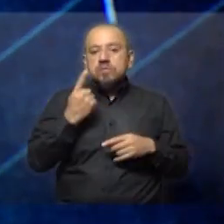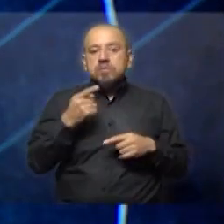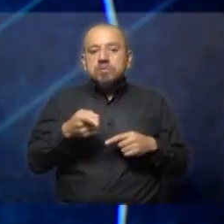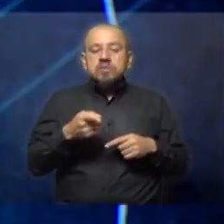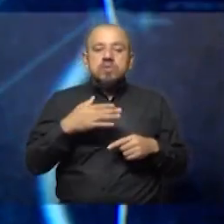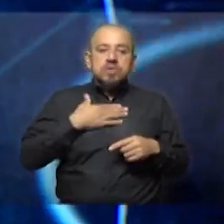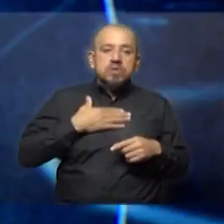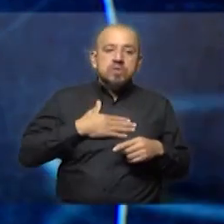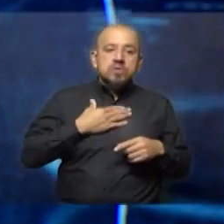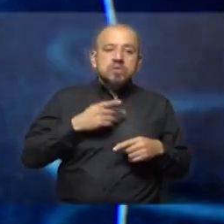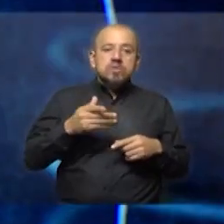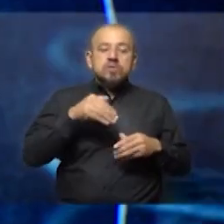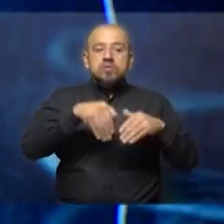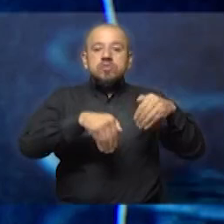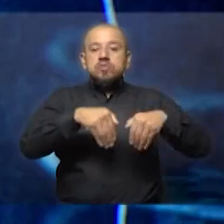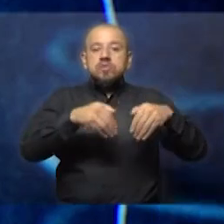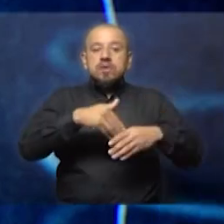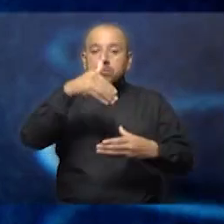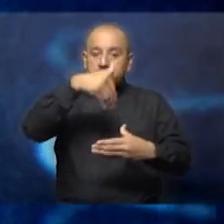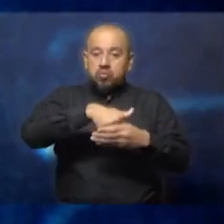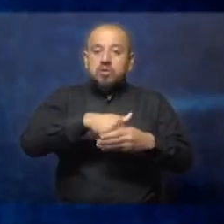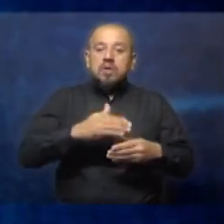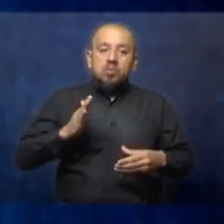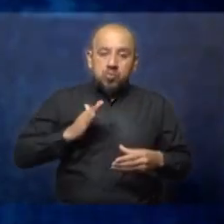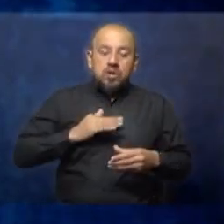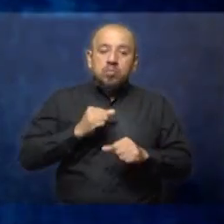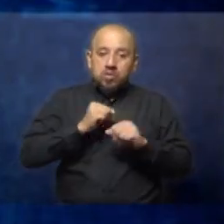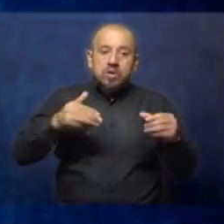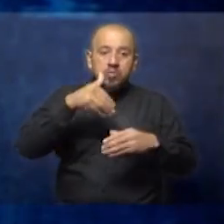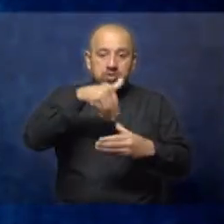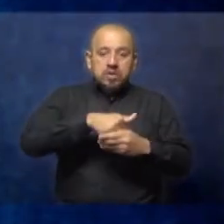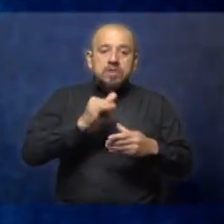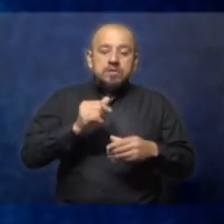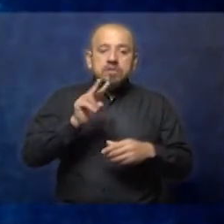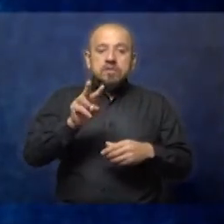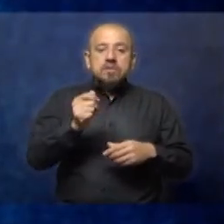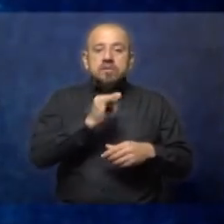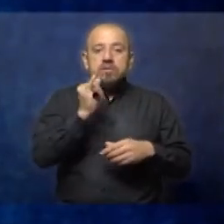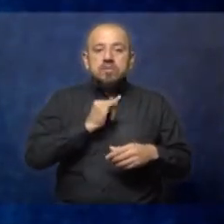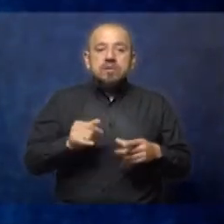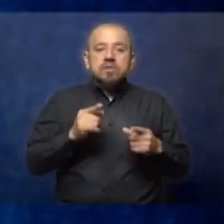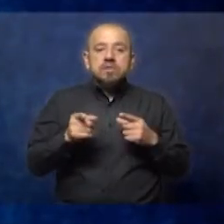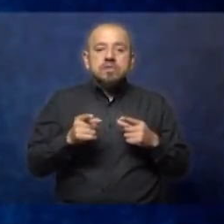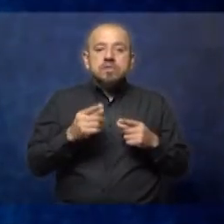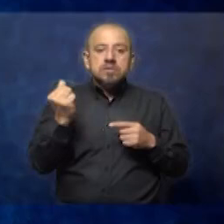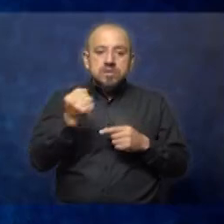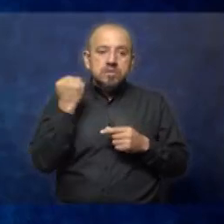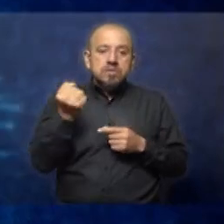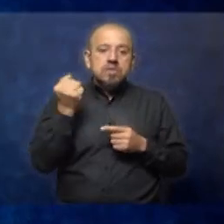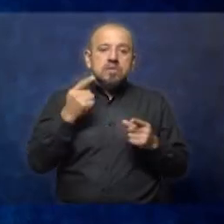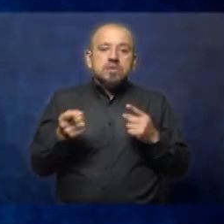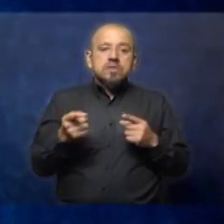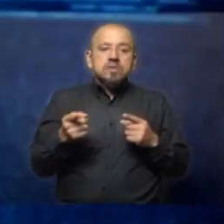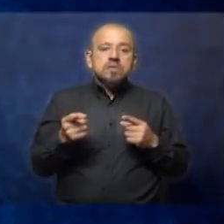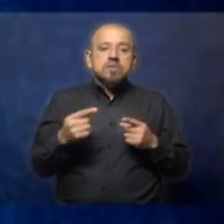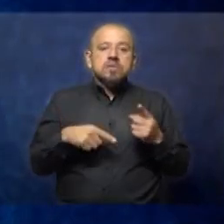estar a favor del Sofía sufragio femenino de que la mujer pudiera votar y Ferreira tiene una defensa muy muy importante muy hacer rima